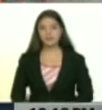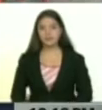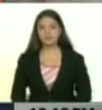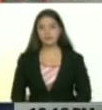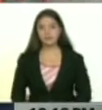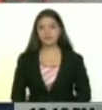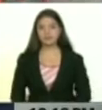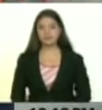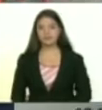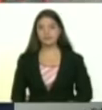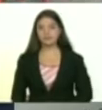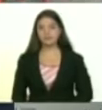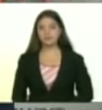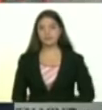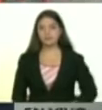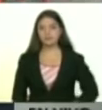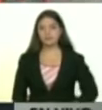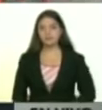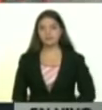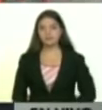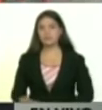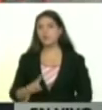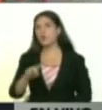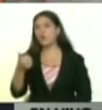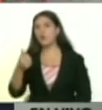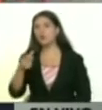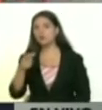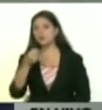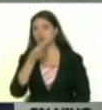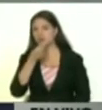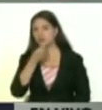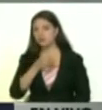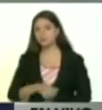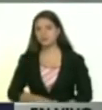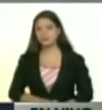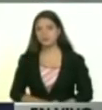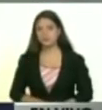Andrew, de parte de Reuters, por favor.